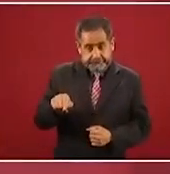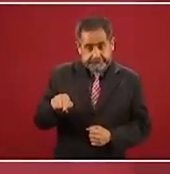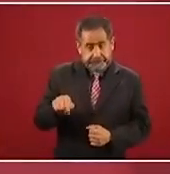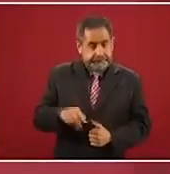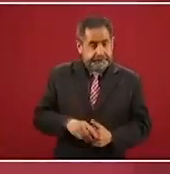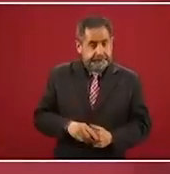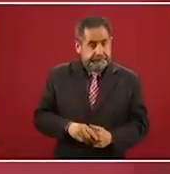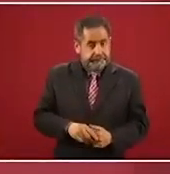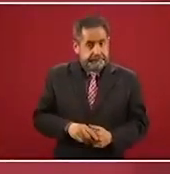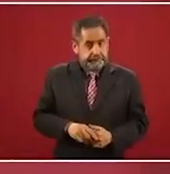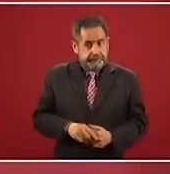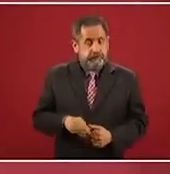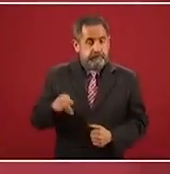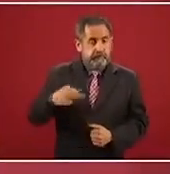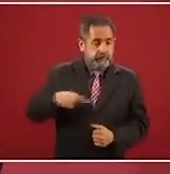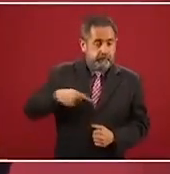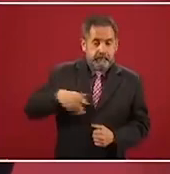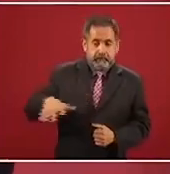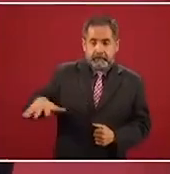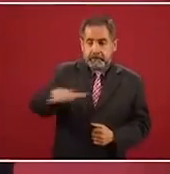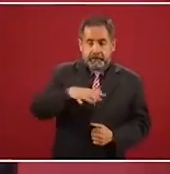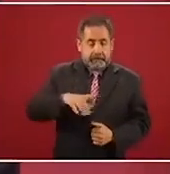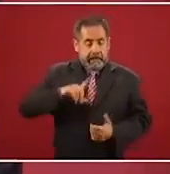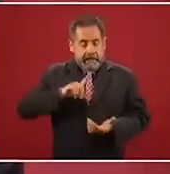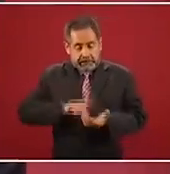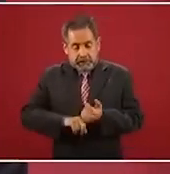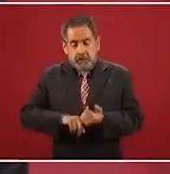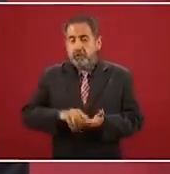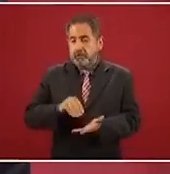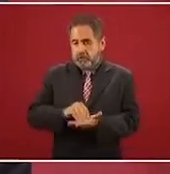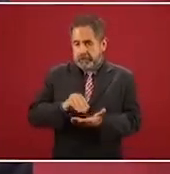de nuestro pueblo, de nuestras familias,